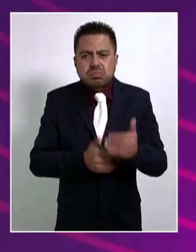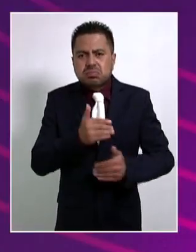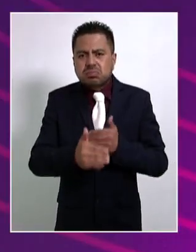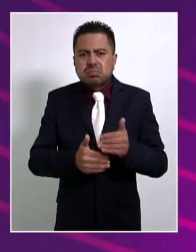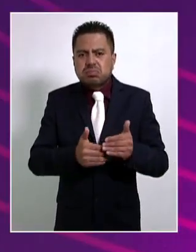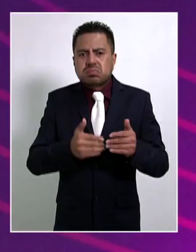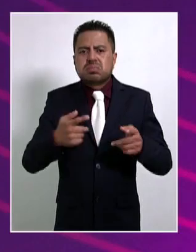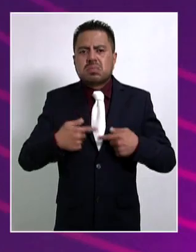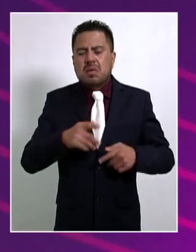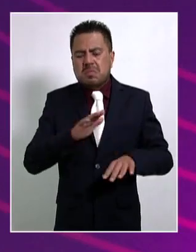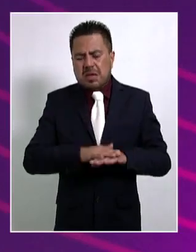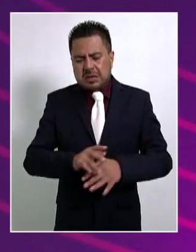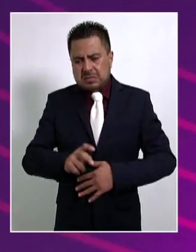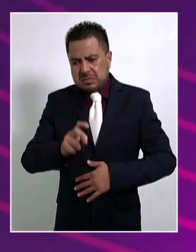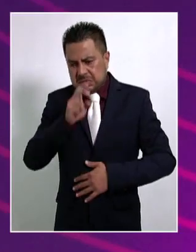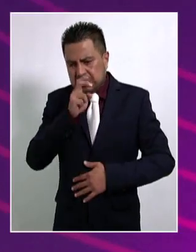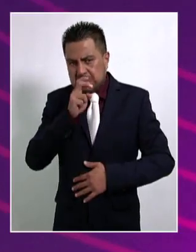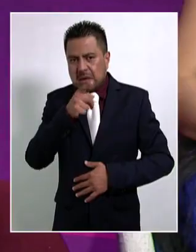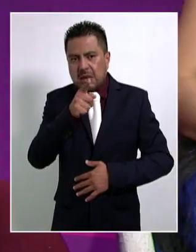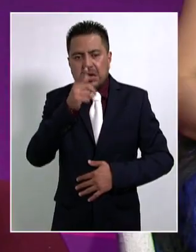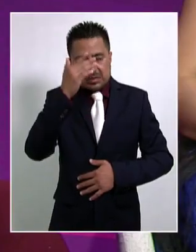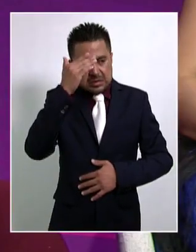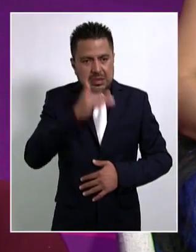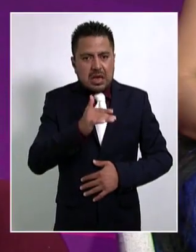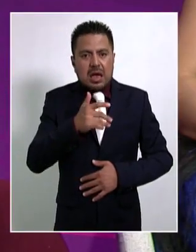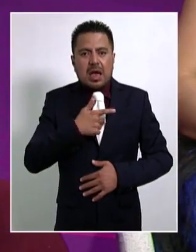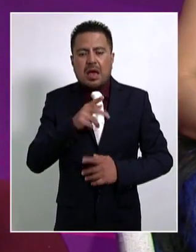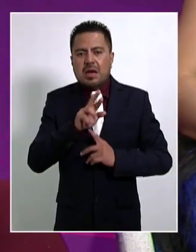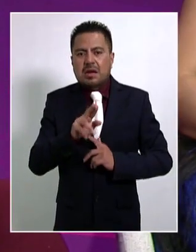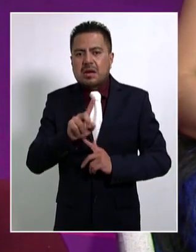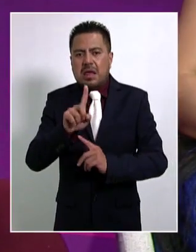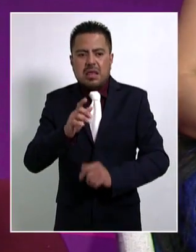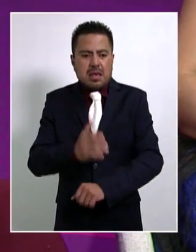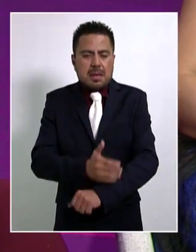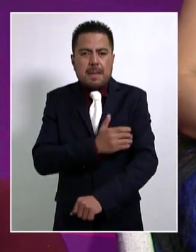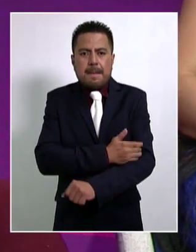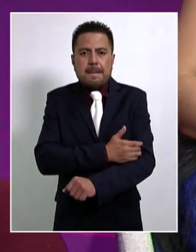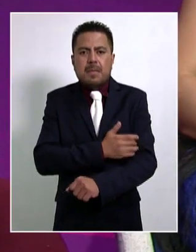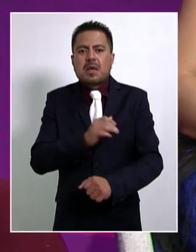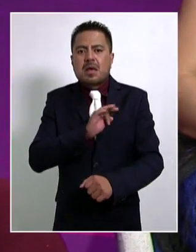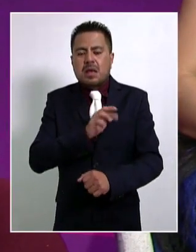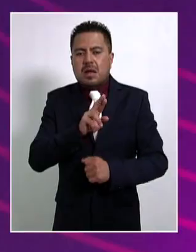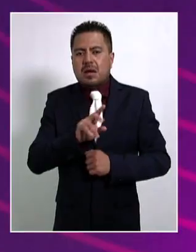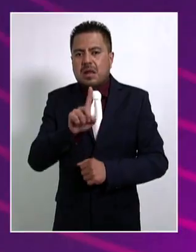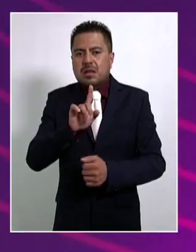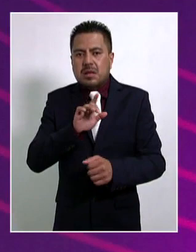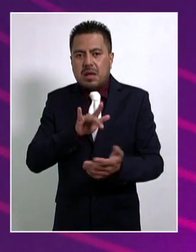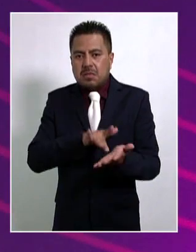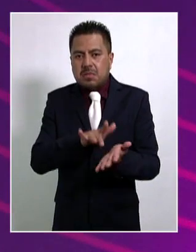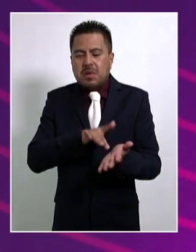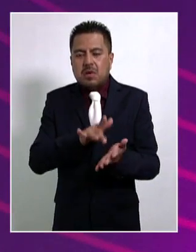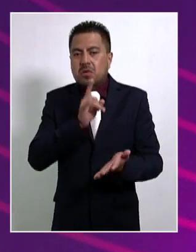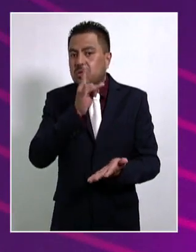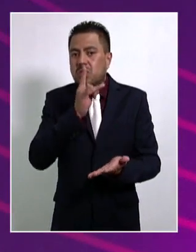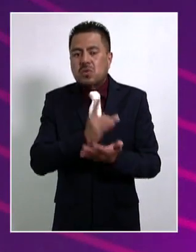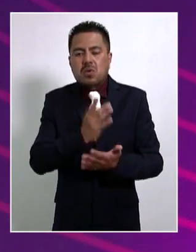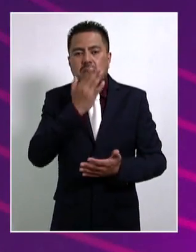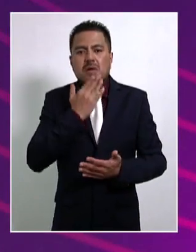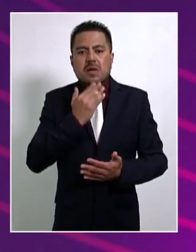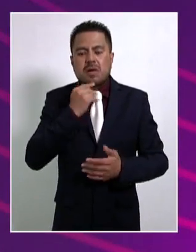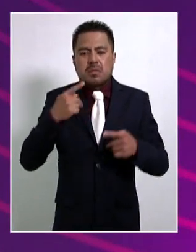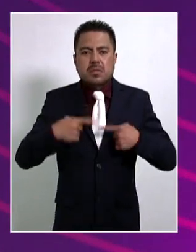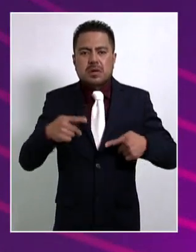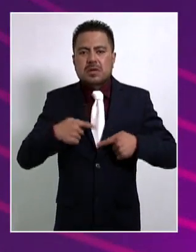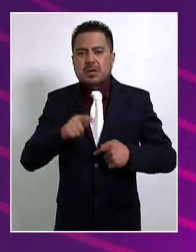que puede ser muy duro, pero sabes que hay una red de acompañamiento y una red de apoyo, y no solamente para